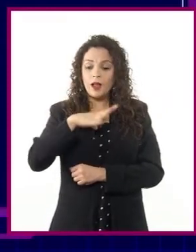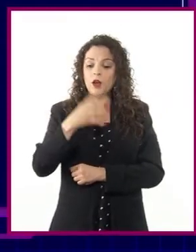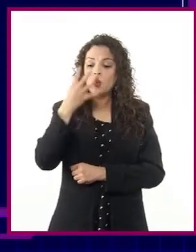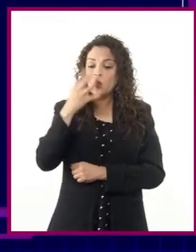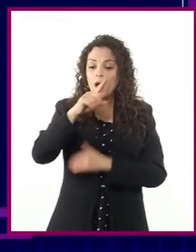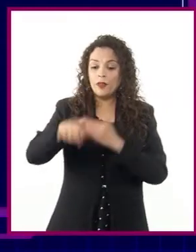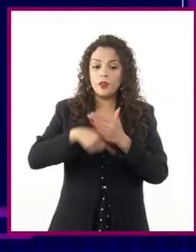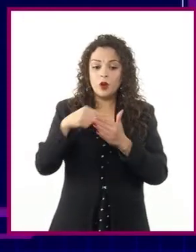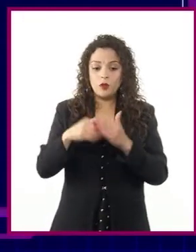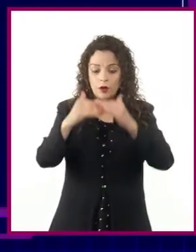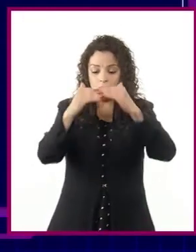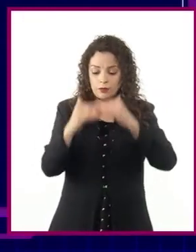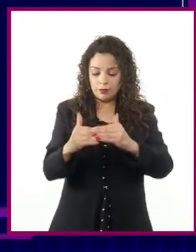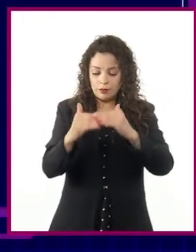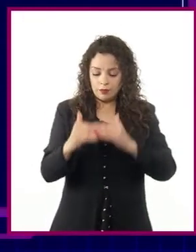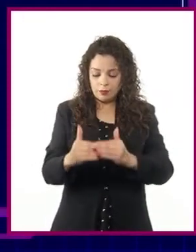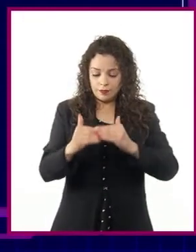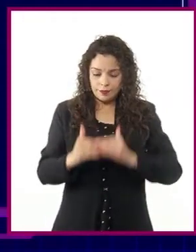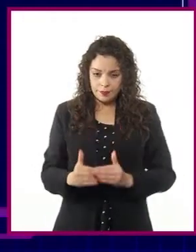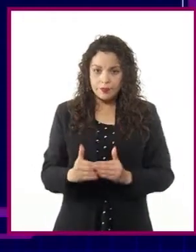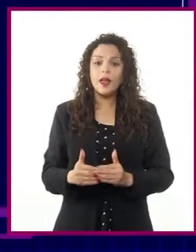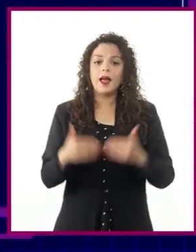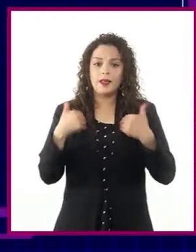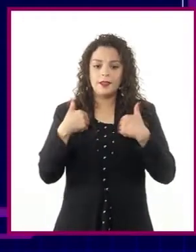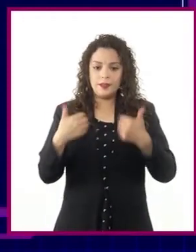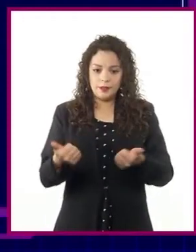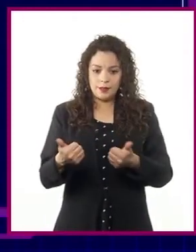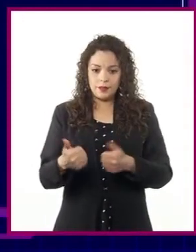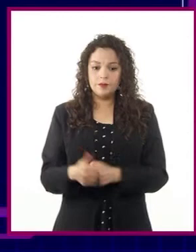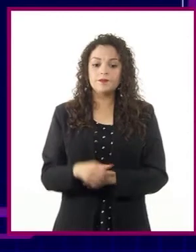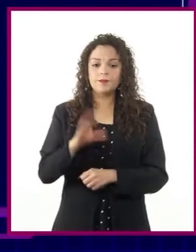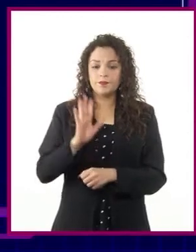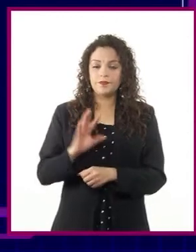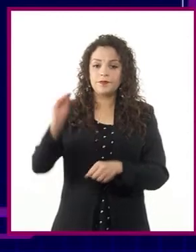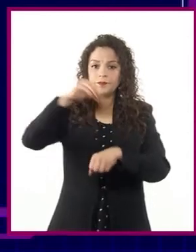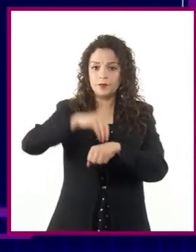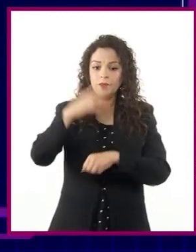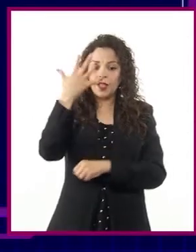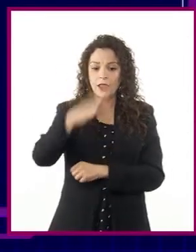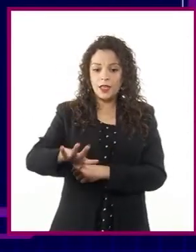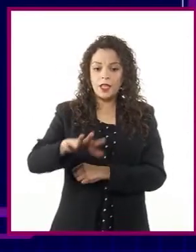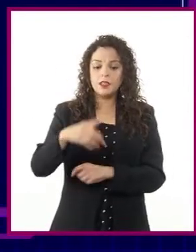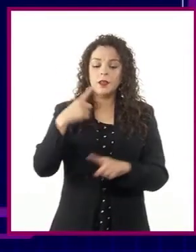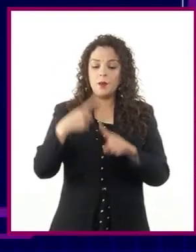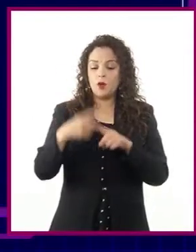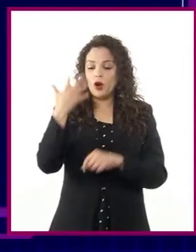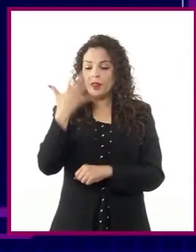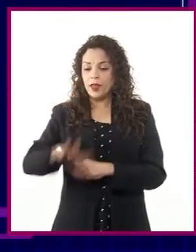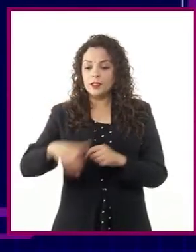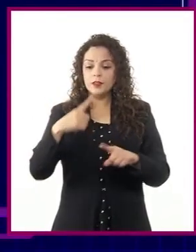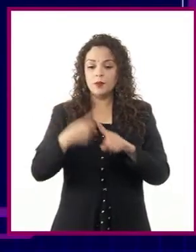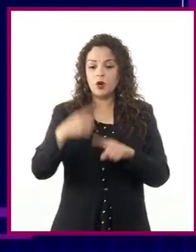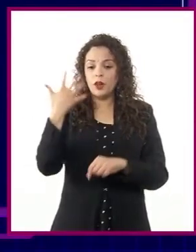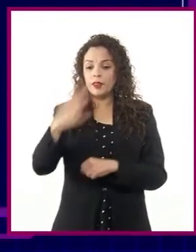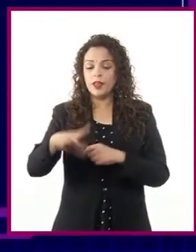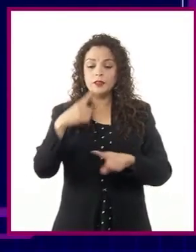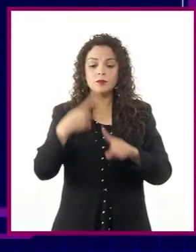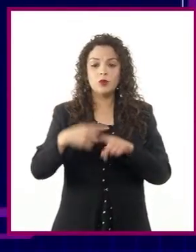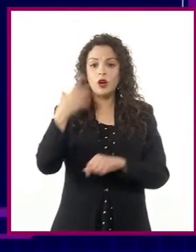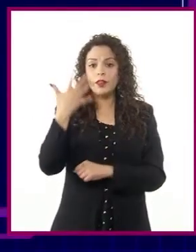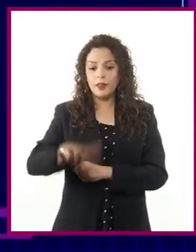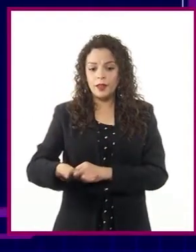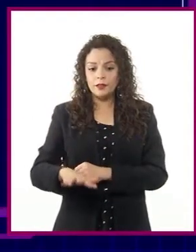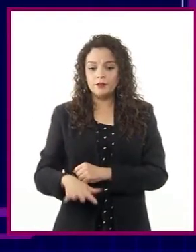miligramos, se puede decir que la unidad de los decagramos es 10 por 10 por 10 por 10, es